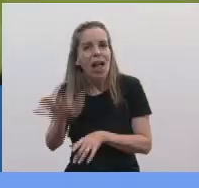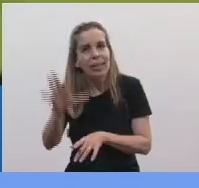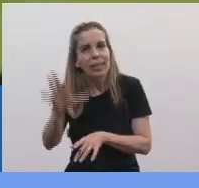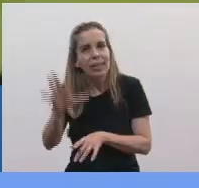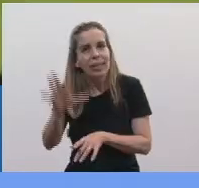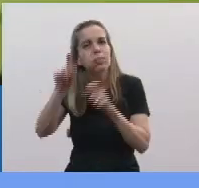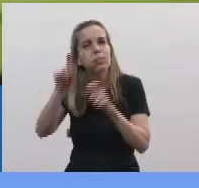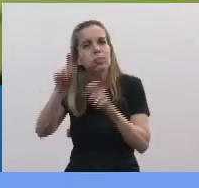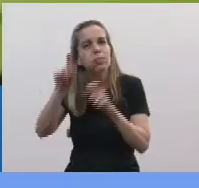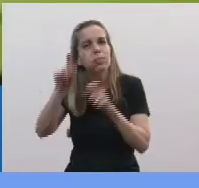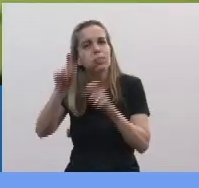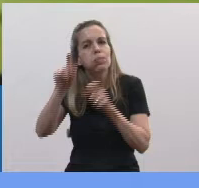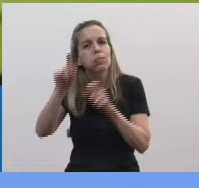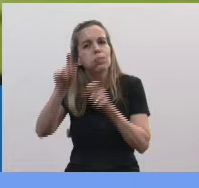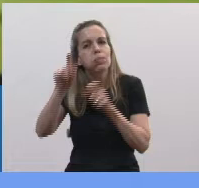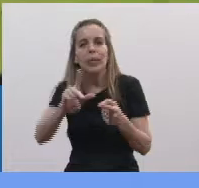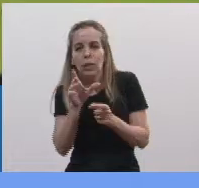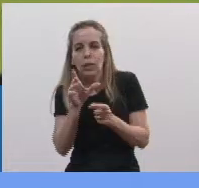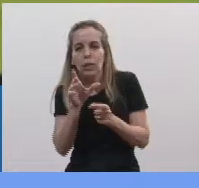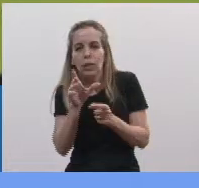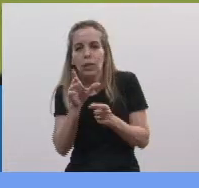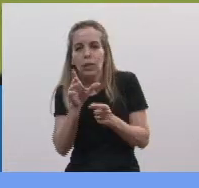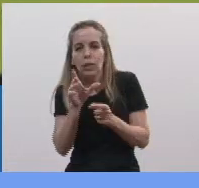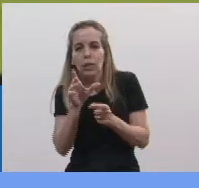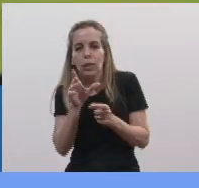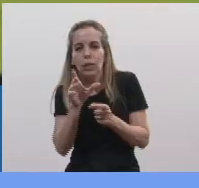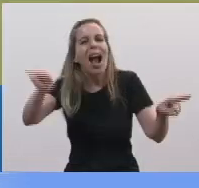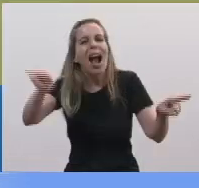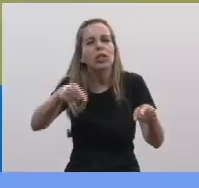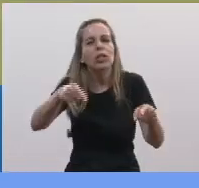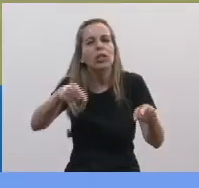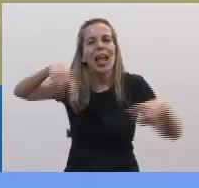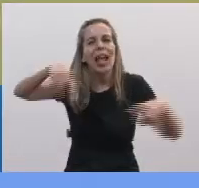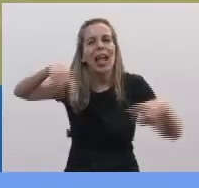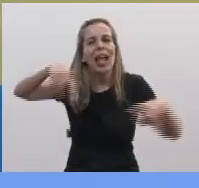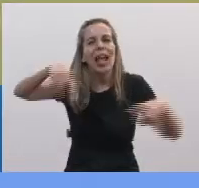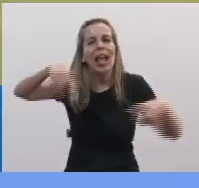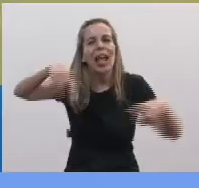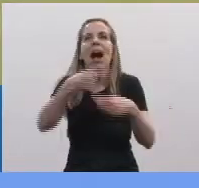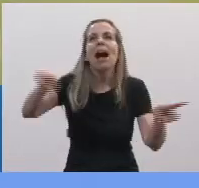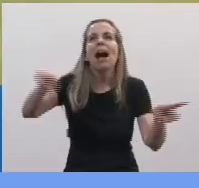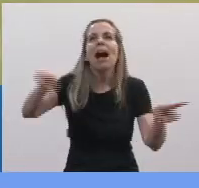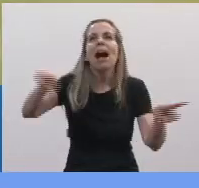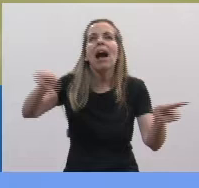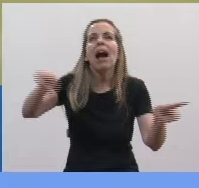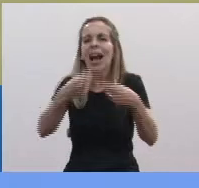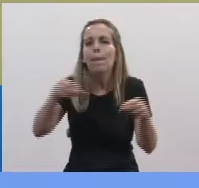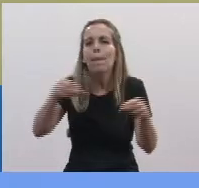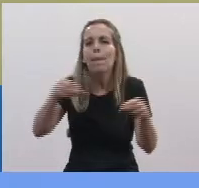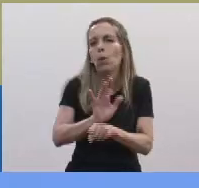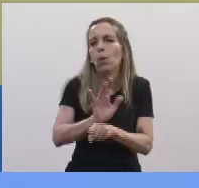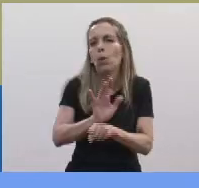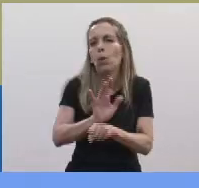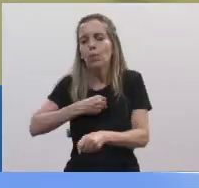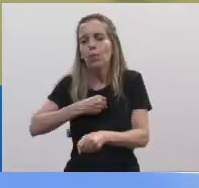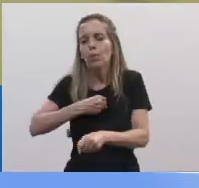y también su apellido lo coreamos en las canchas una y otra vez como símbolo de pasión, de triunfo, como